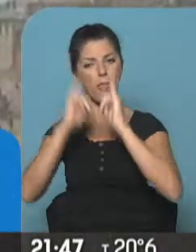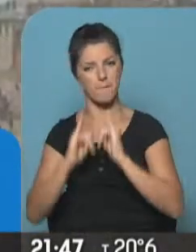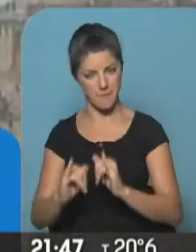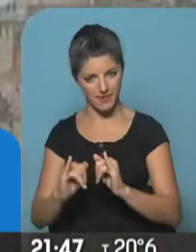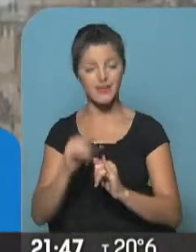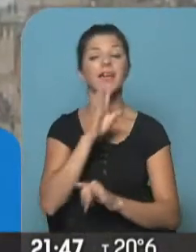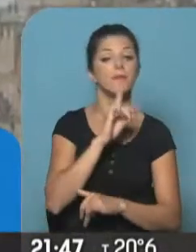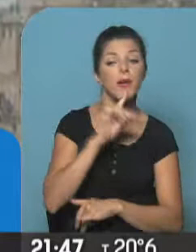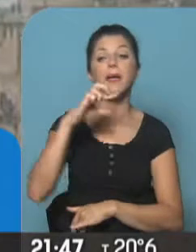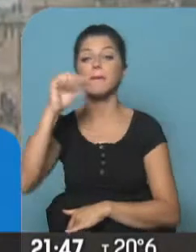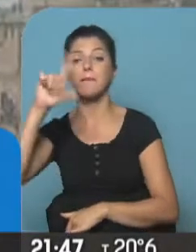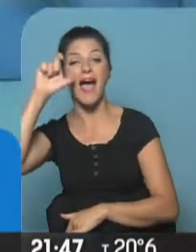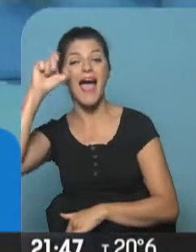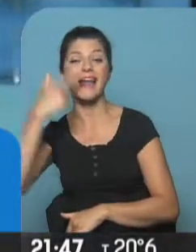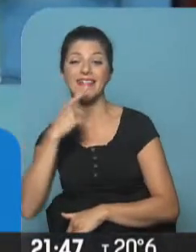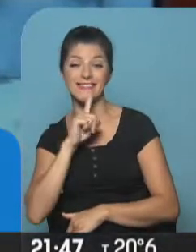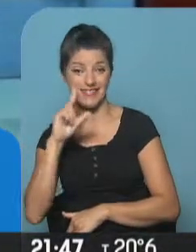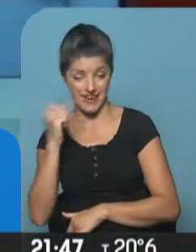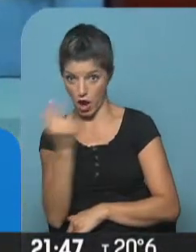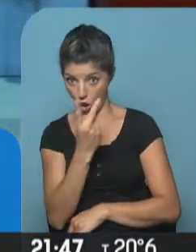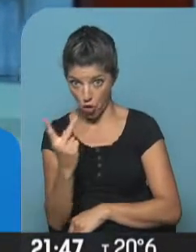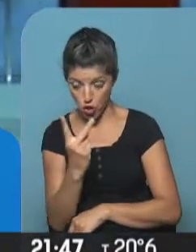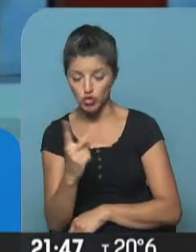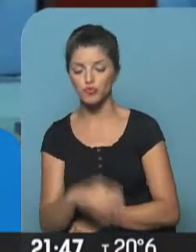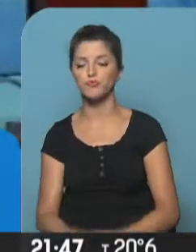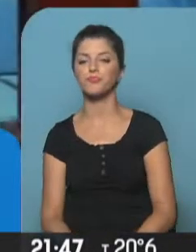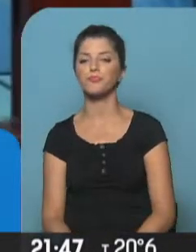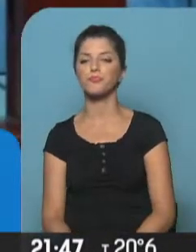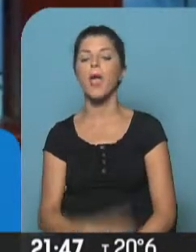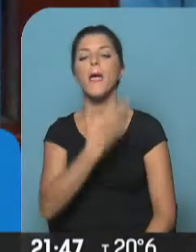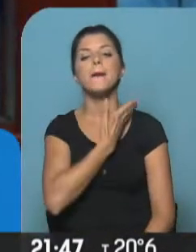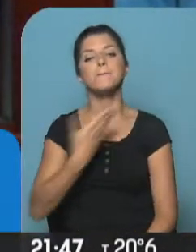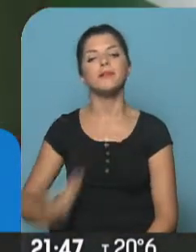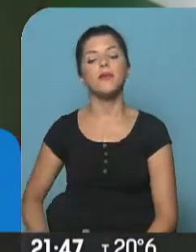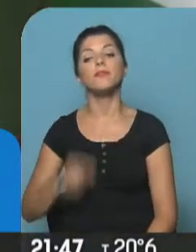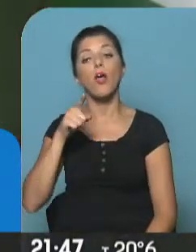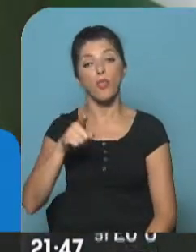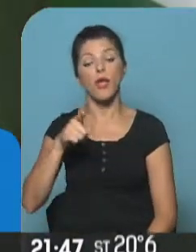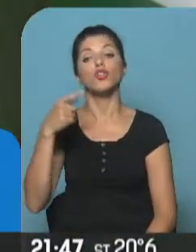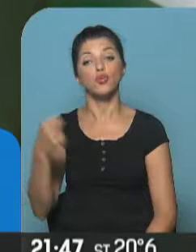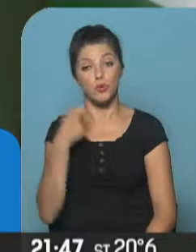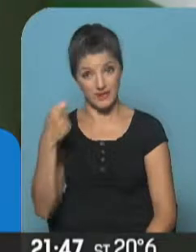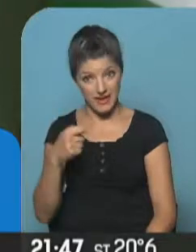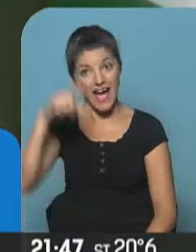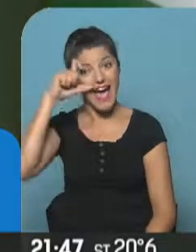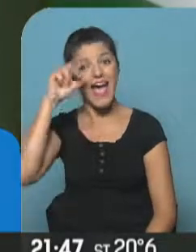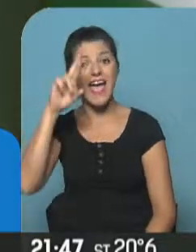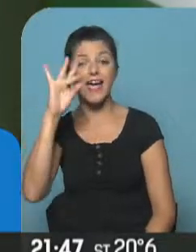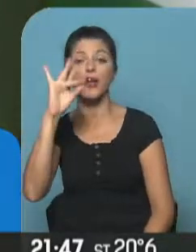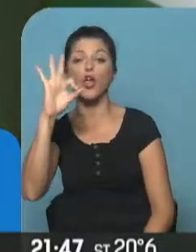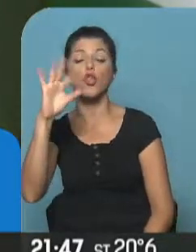y palestinos. El anfitrión de la reunión de Estambul, el presidente turco Recep Erdogan, planteó la